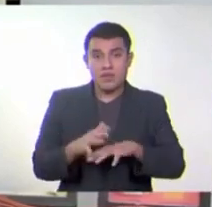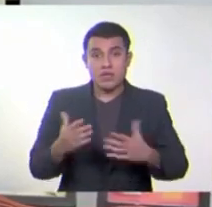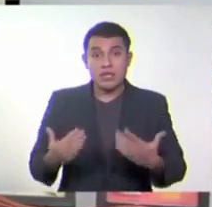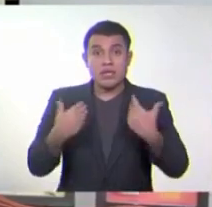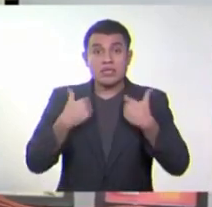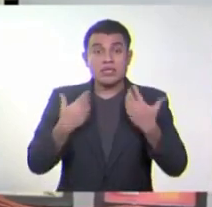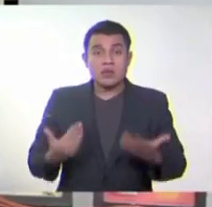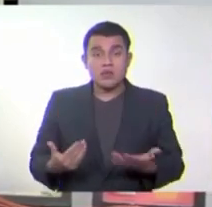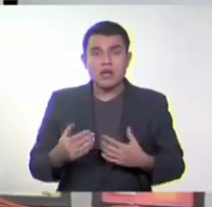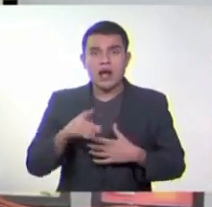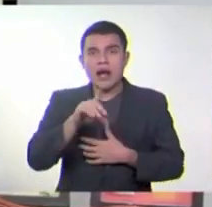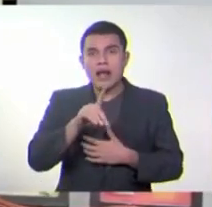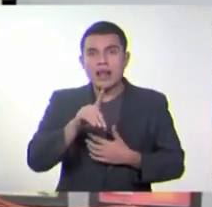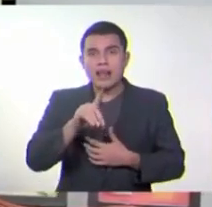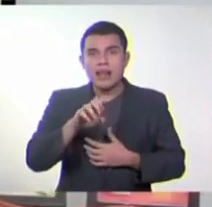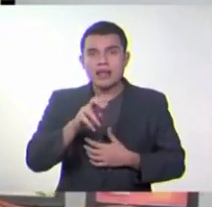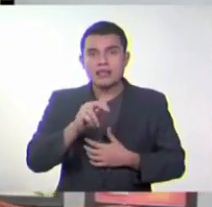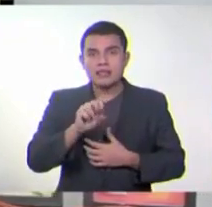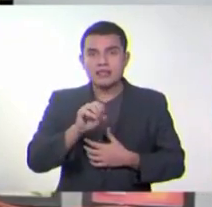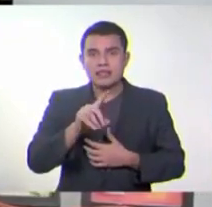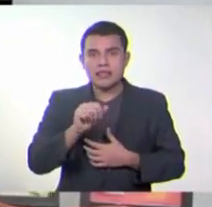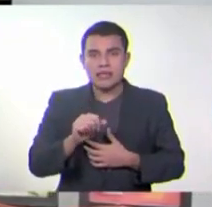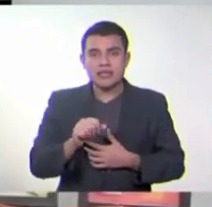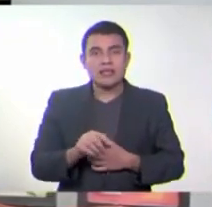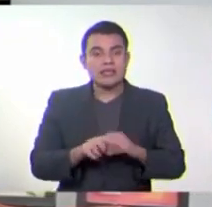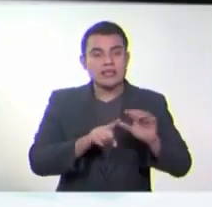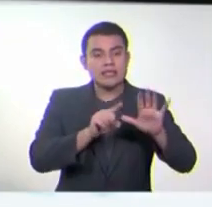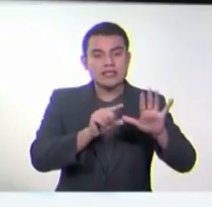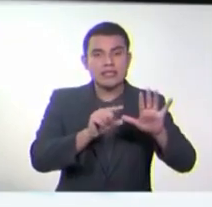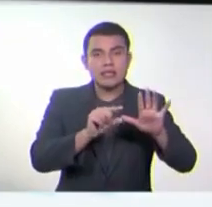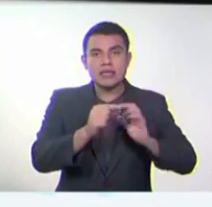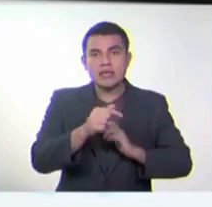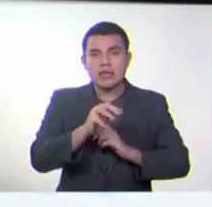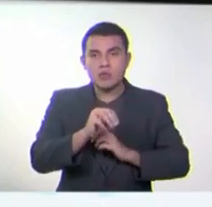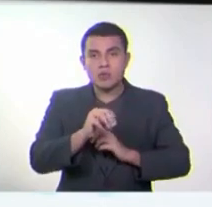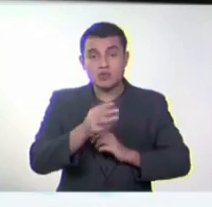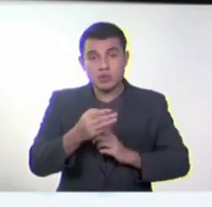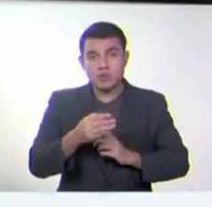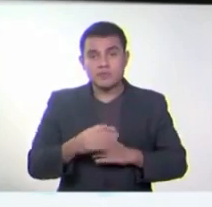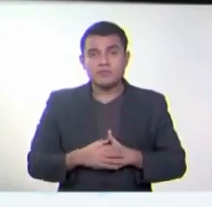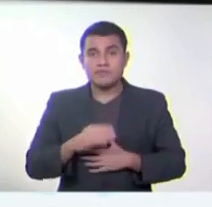una densidad de 6 gramos sobre centímetro cúbico. Pero en